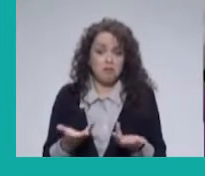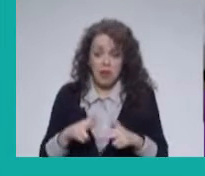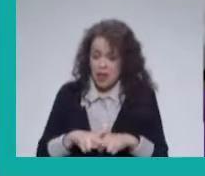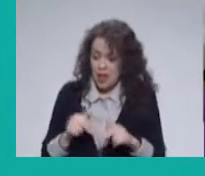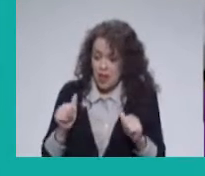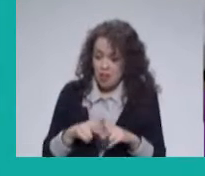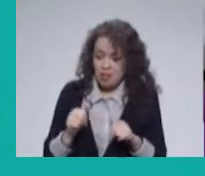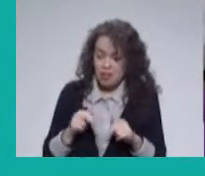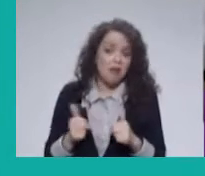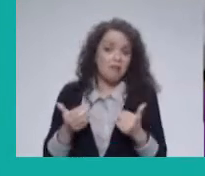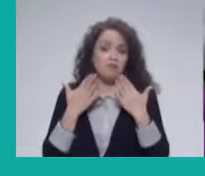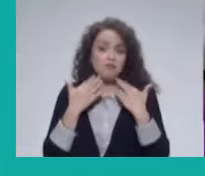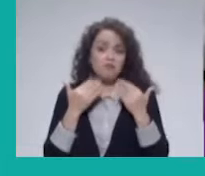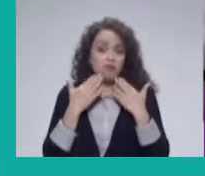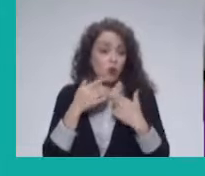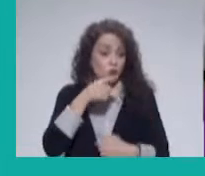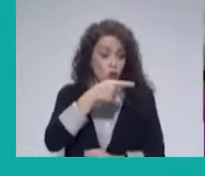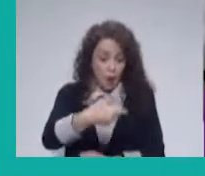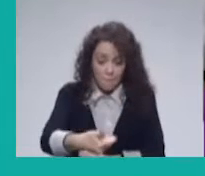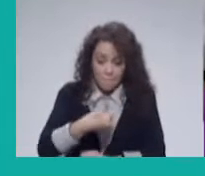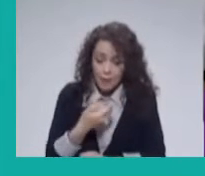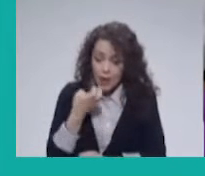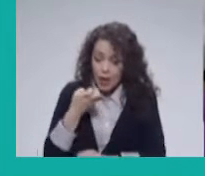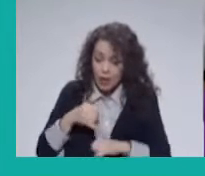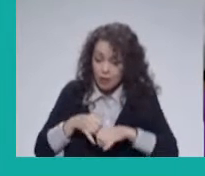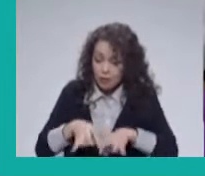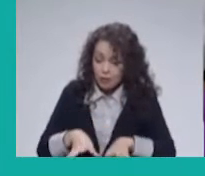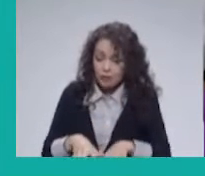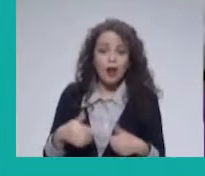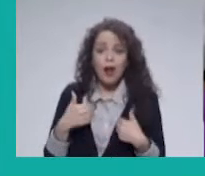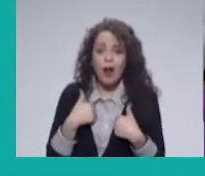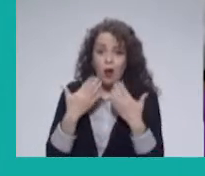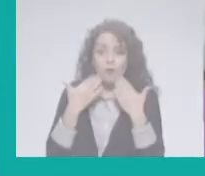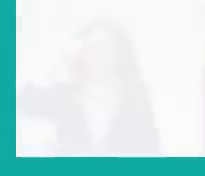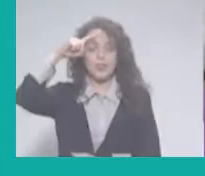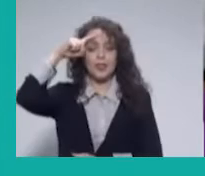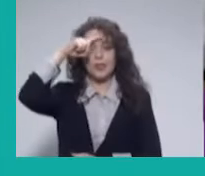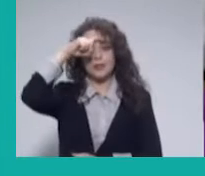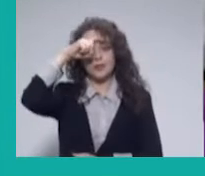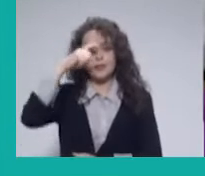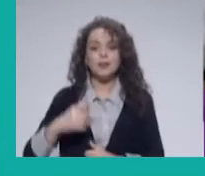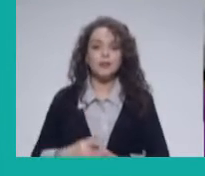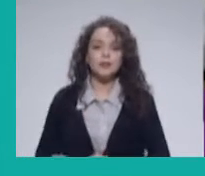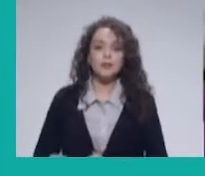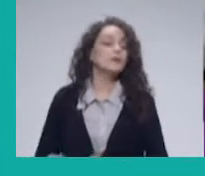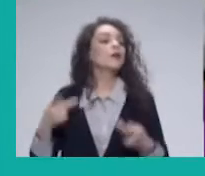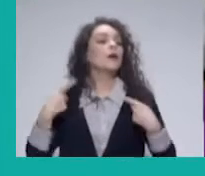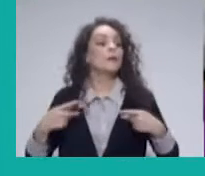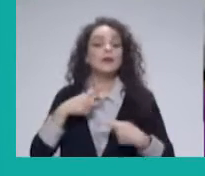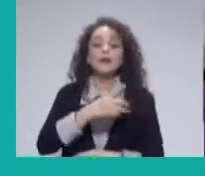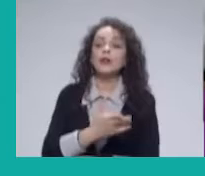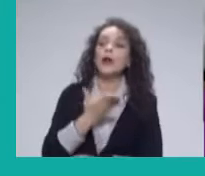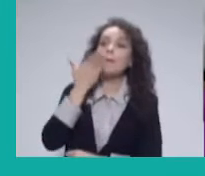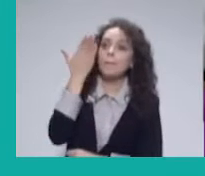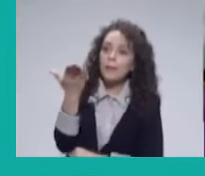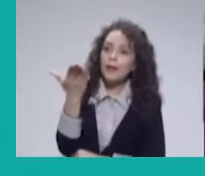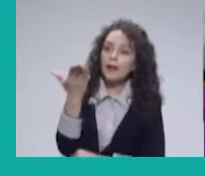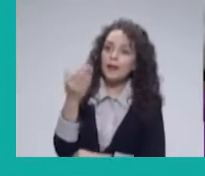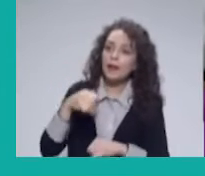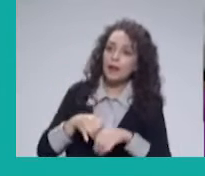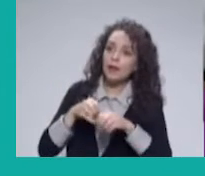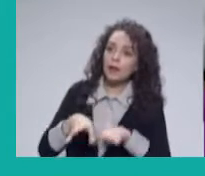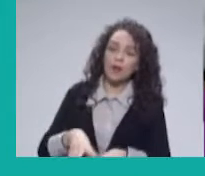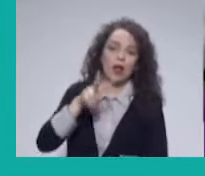nada. De eso que usted pide, no hay nada. No existe. El solicitante o reclamante, con